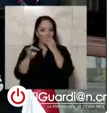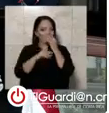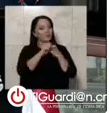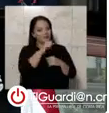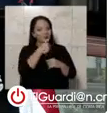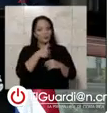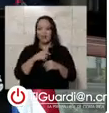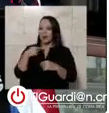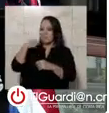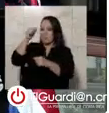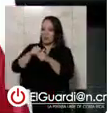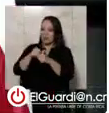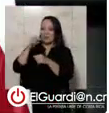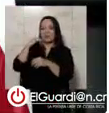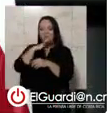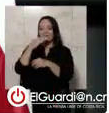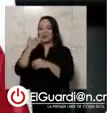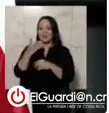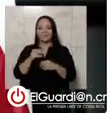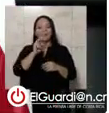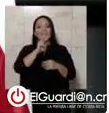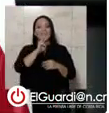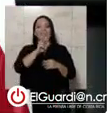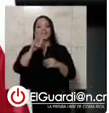¿eh? Bueno, gracias. La